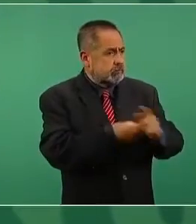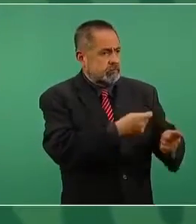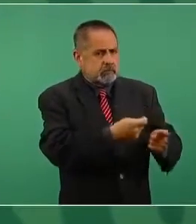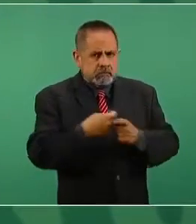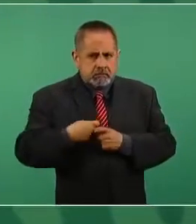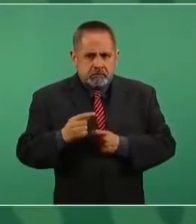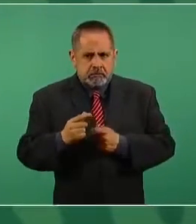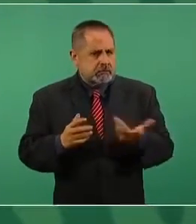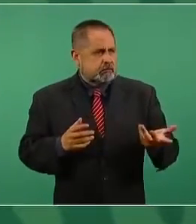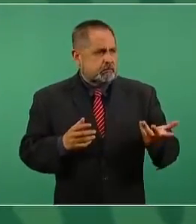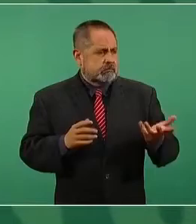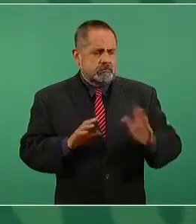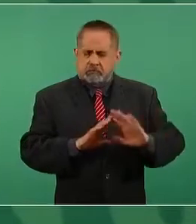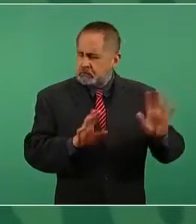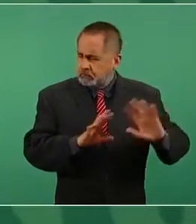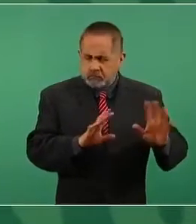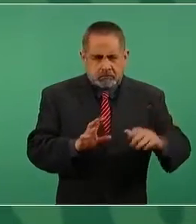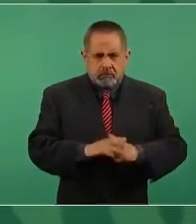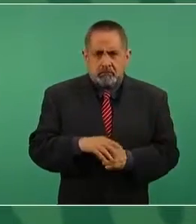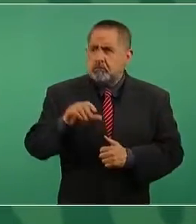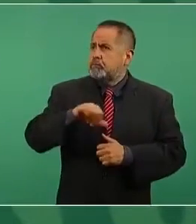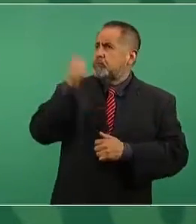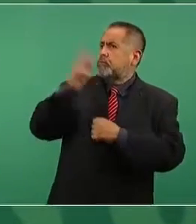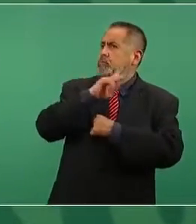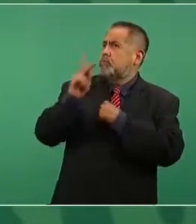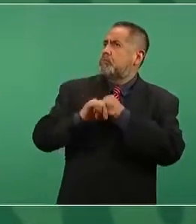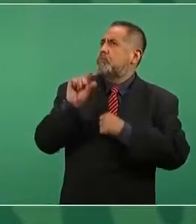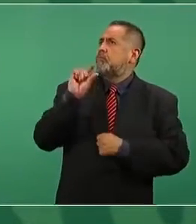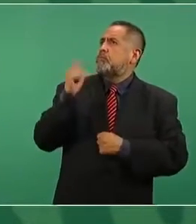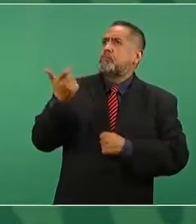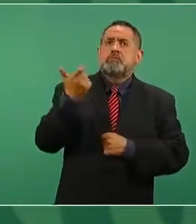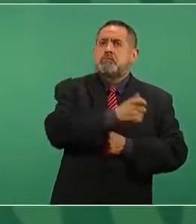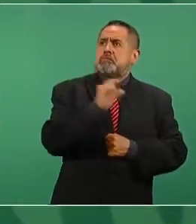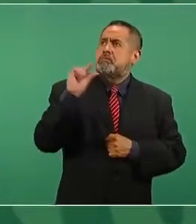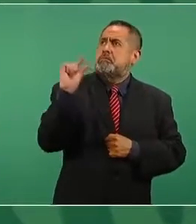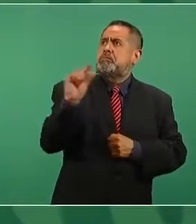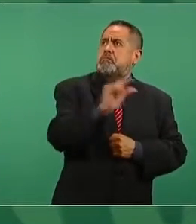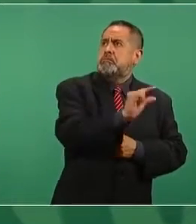lo que se paga en otros países del mundo?